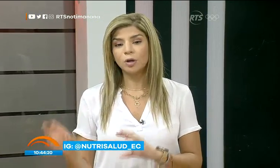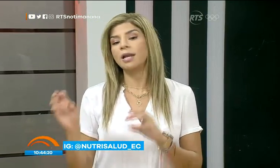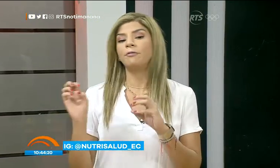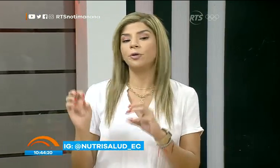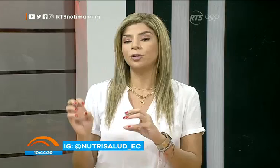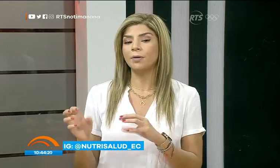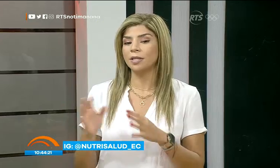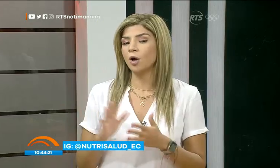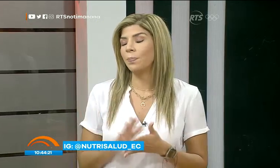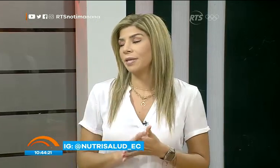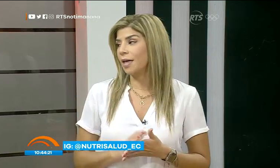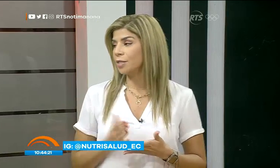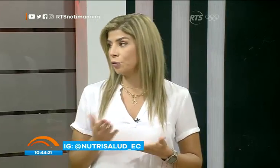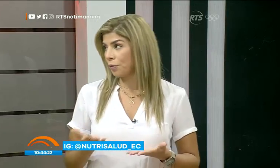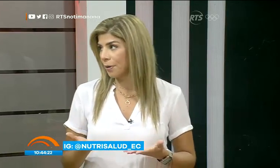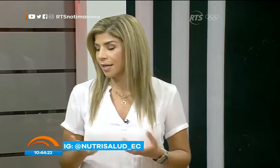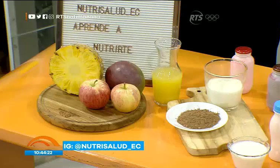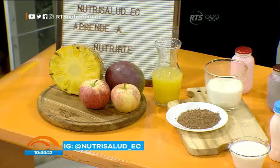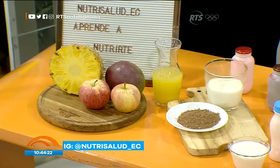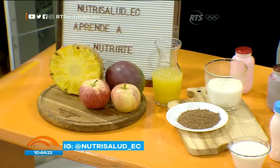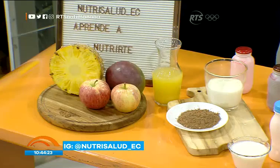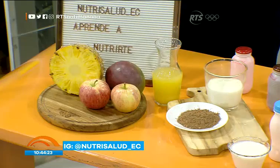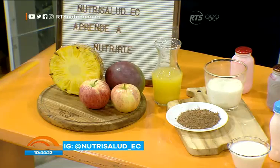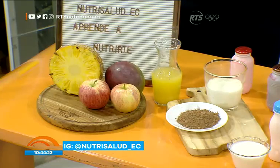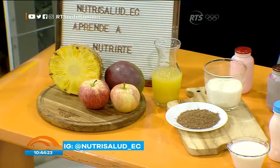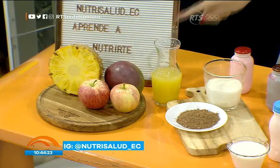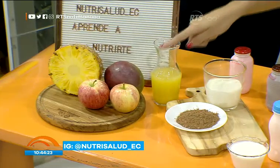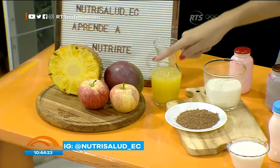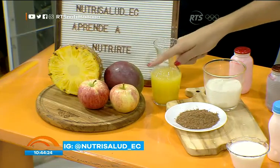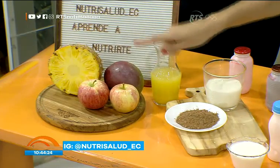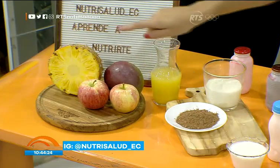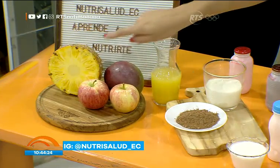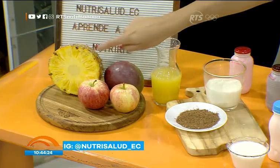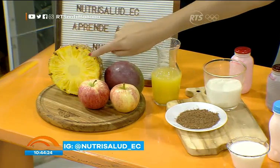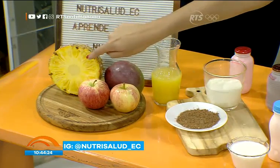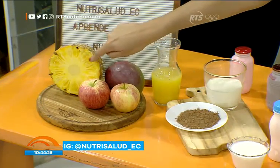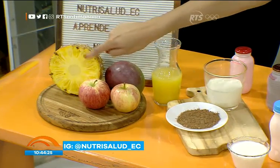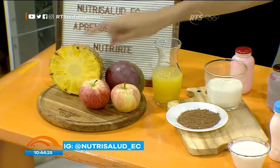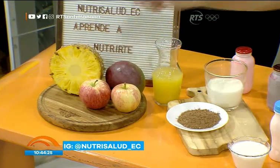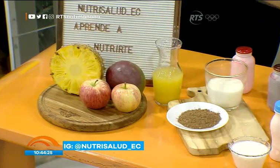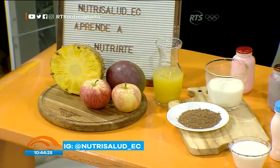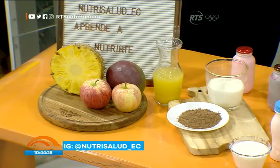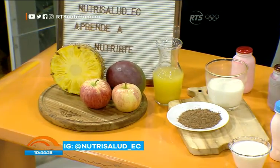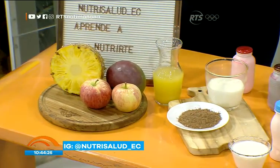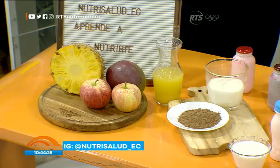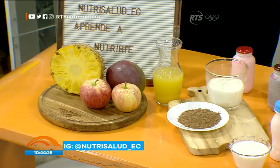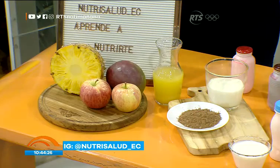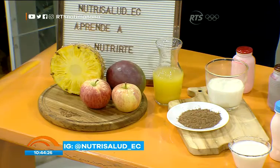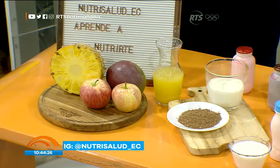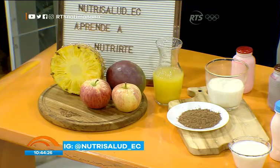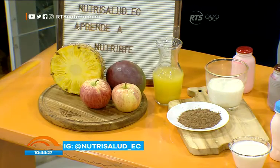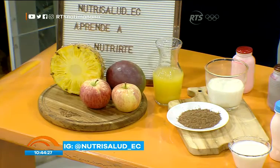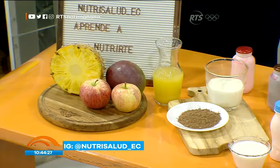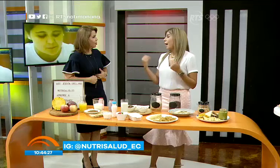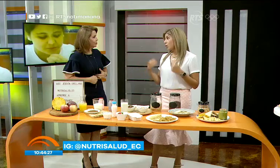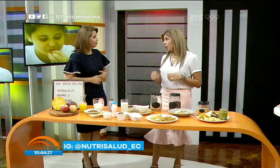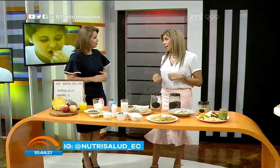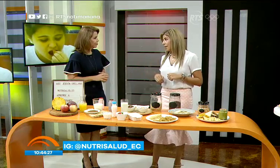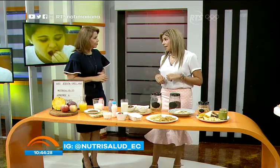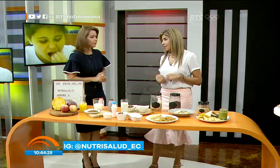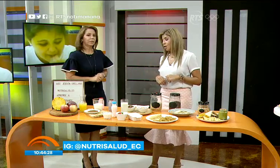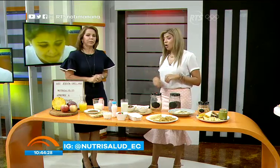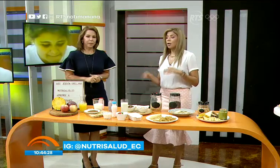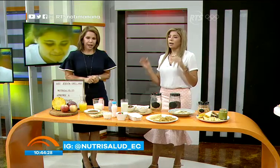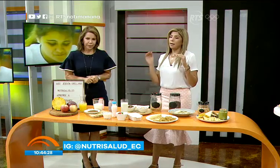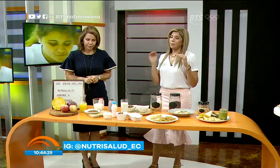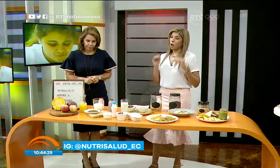la fruta viene acompañada de su fibra, que en este caso pues es la cáscara de la naranja, estos hilitos de la piña, ¿no? Y que ayuda para la digestión. Ayuda para la